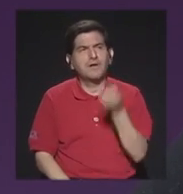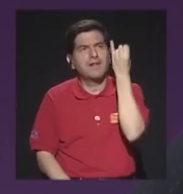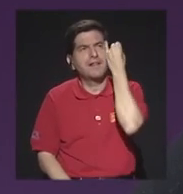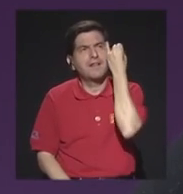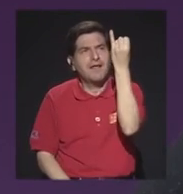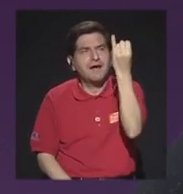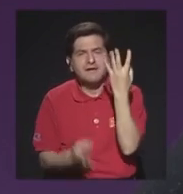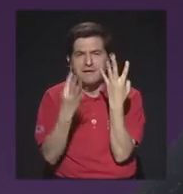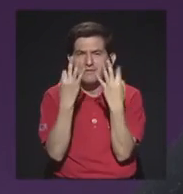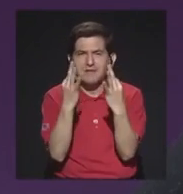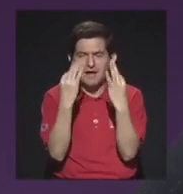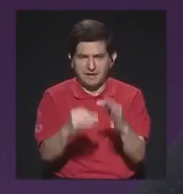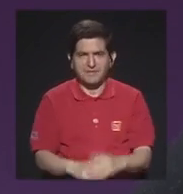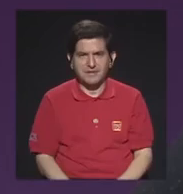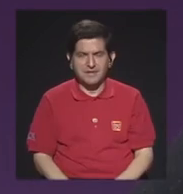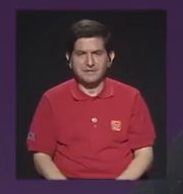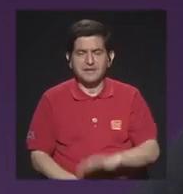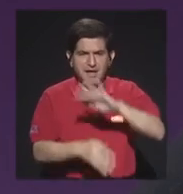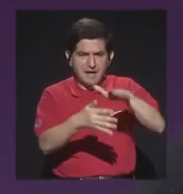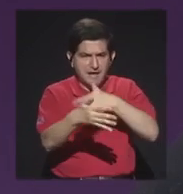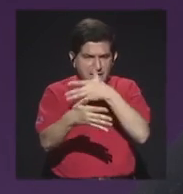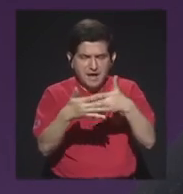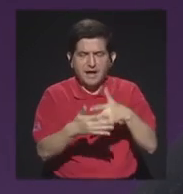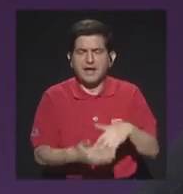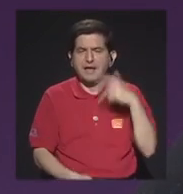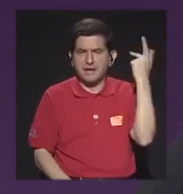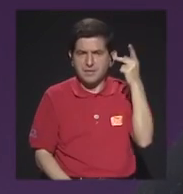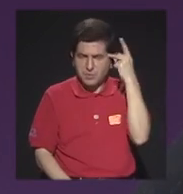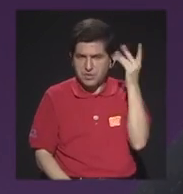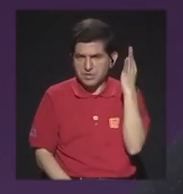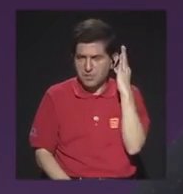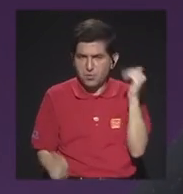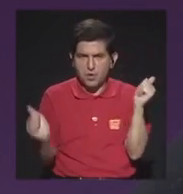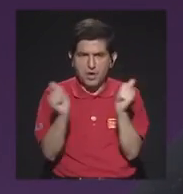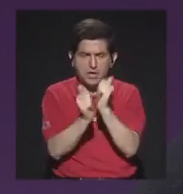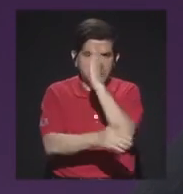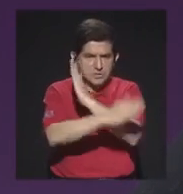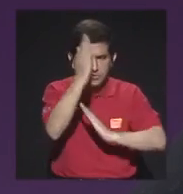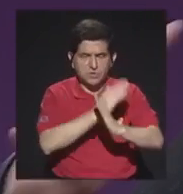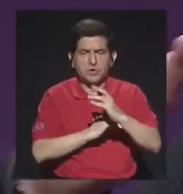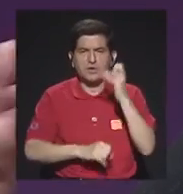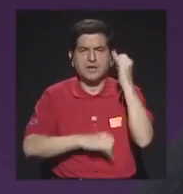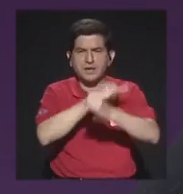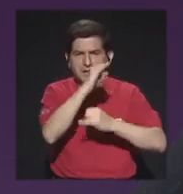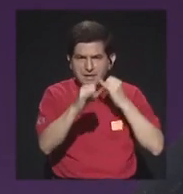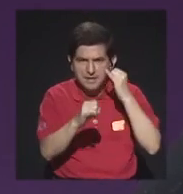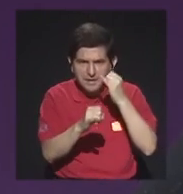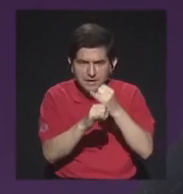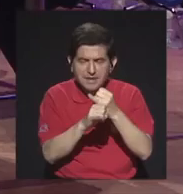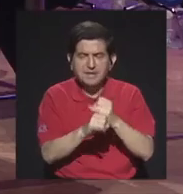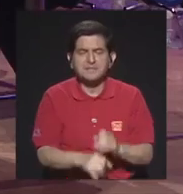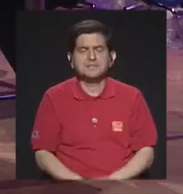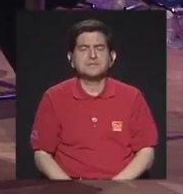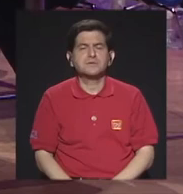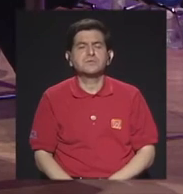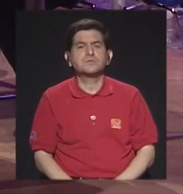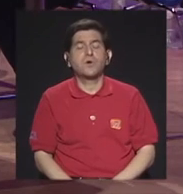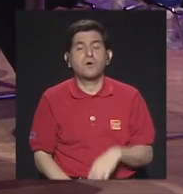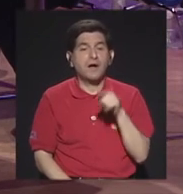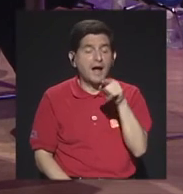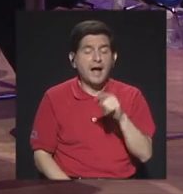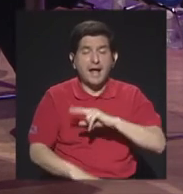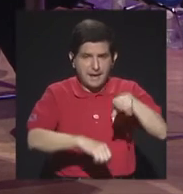de sacar la bandera de la agenda política de mujeres con discapacidad desde un ámbito nacional y poder fusionar con las